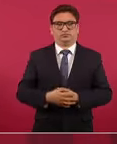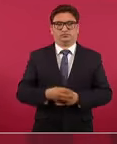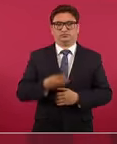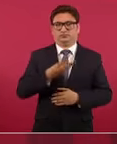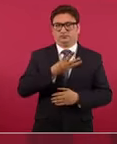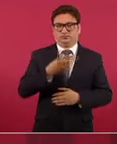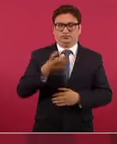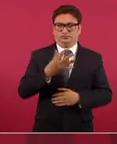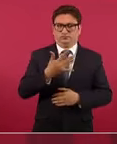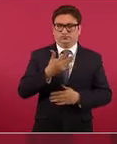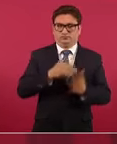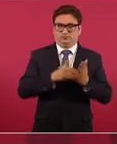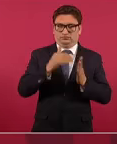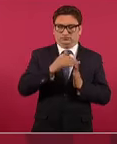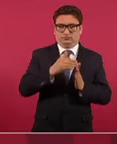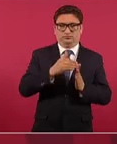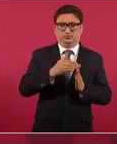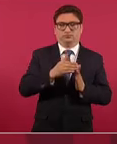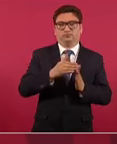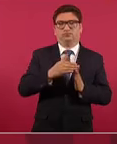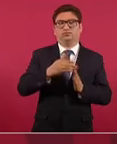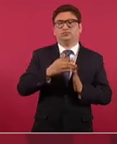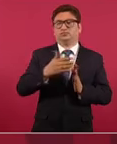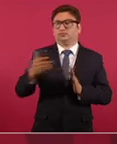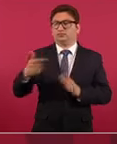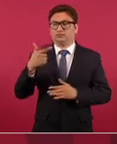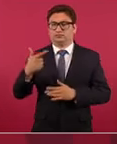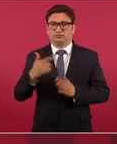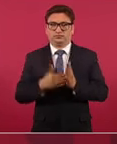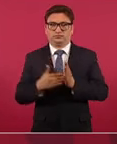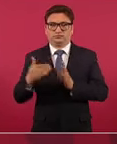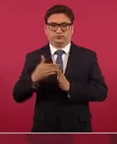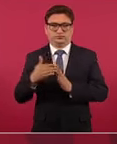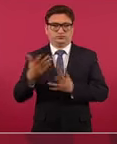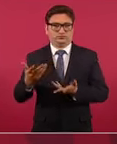350 millones a 7 mil millones